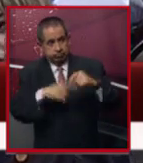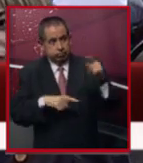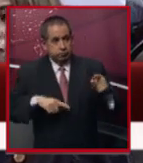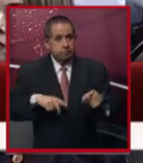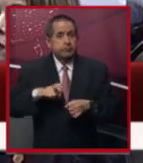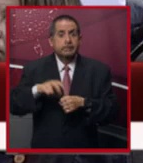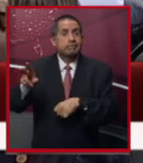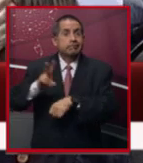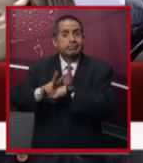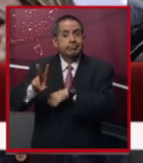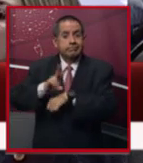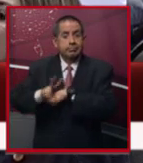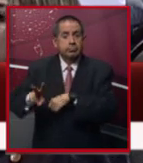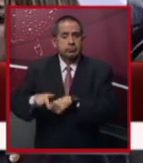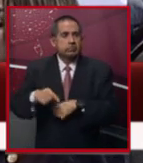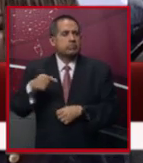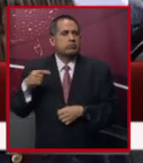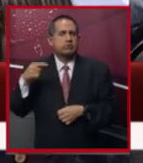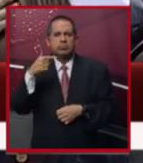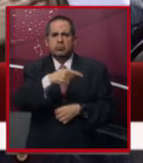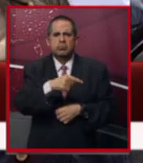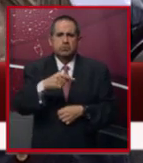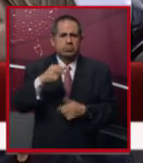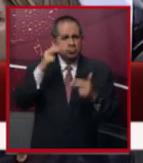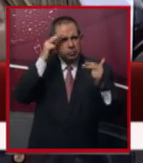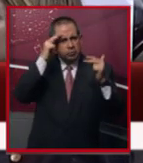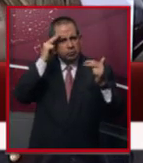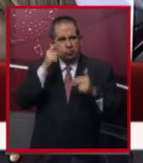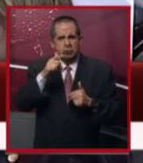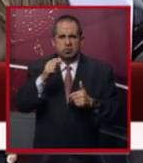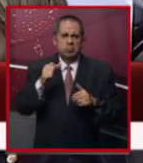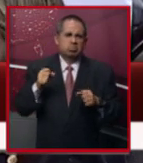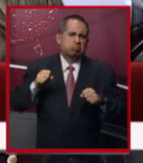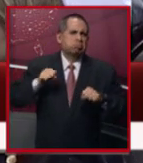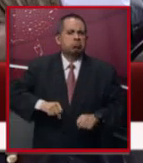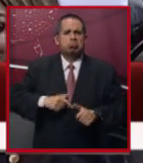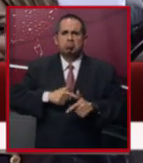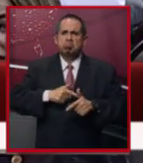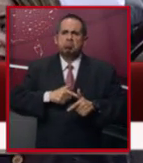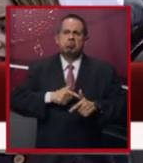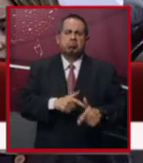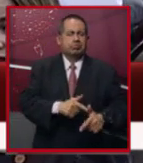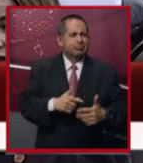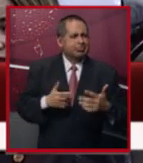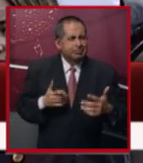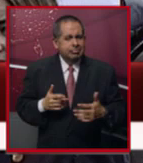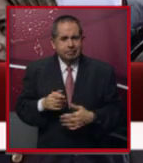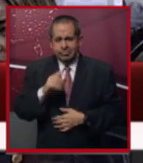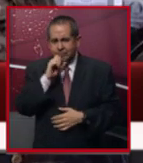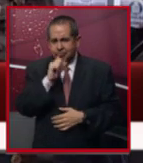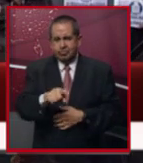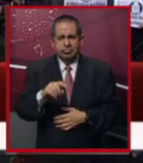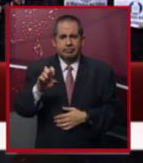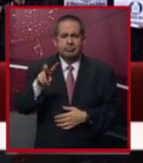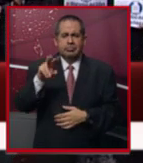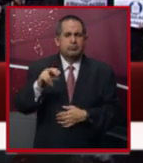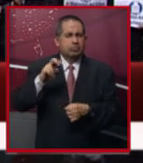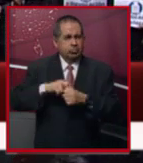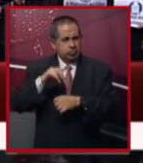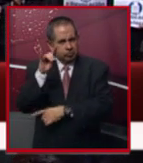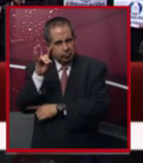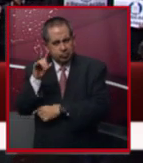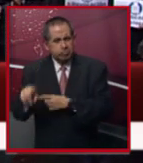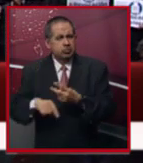y eso abrió la puerta a la ambición de Hugo Chávez para perpetuarse en el poder. Lo mismo ocurrió con Evo Morales en